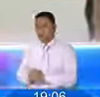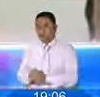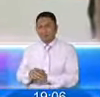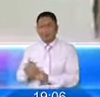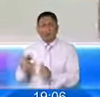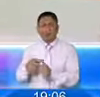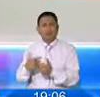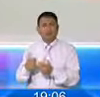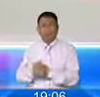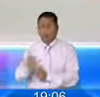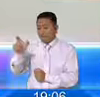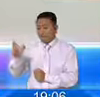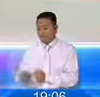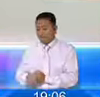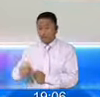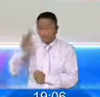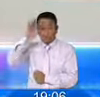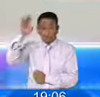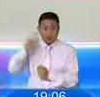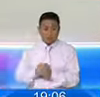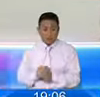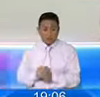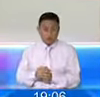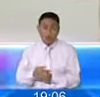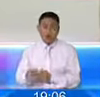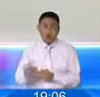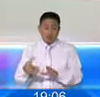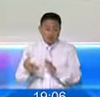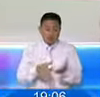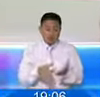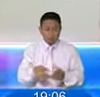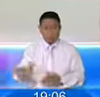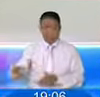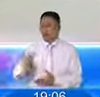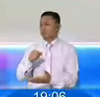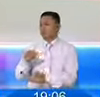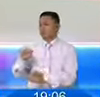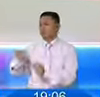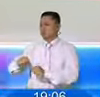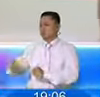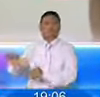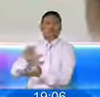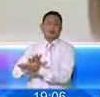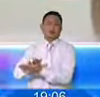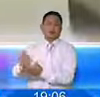a crear en los imaginarios que sí hay unas justificaciones por ahí que hacen que el femicidio esté muy bien.